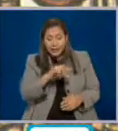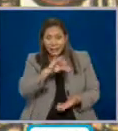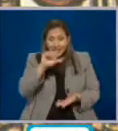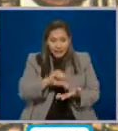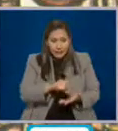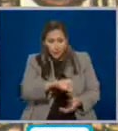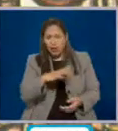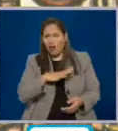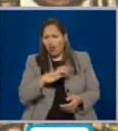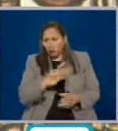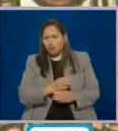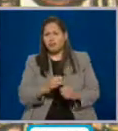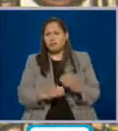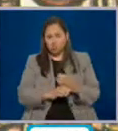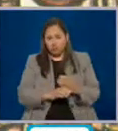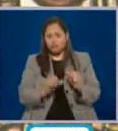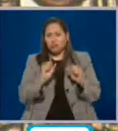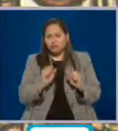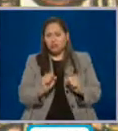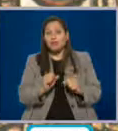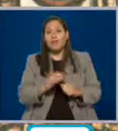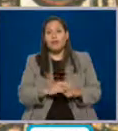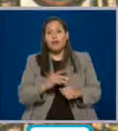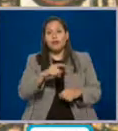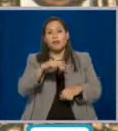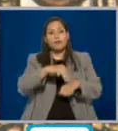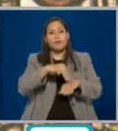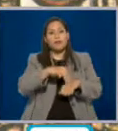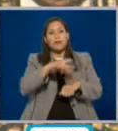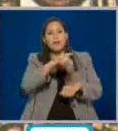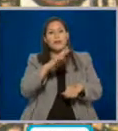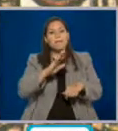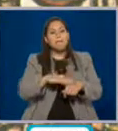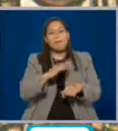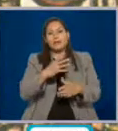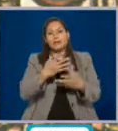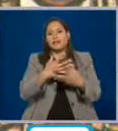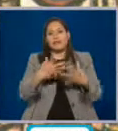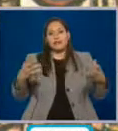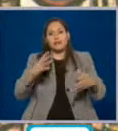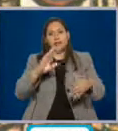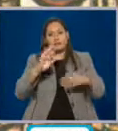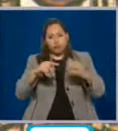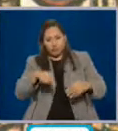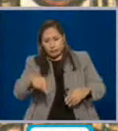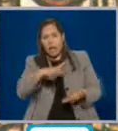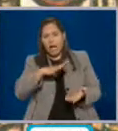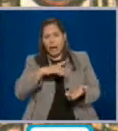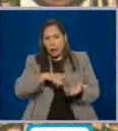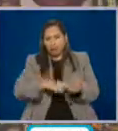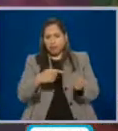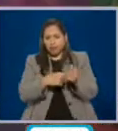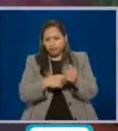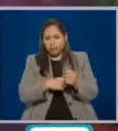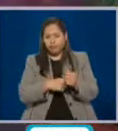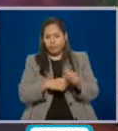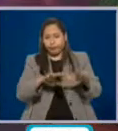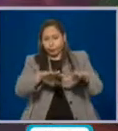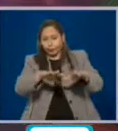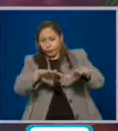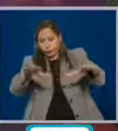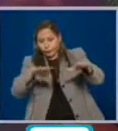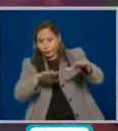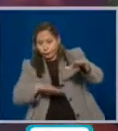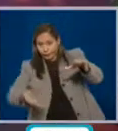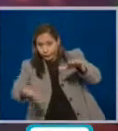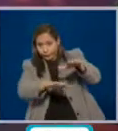puedes encontrar cosas, Sí, ¿no? sí. Uno de los monolitos más grandes del mundo también Exactamente, todo está ahí. Y bueno, ahora lo que pasa es